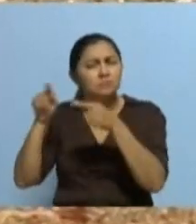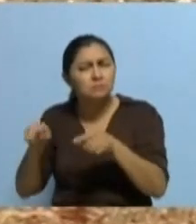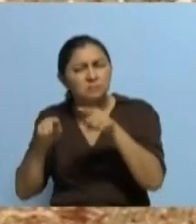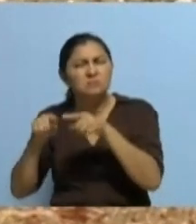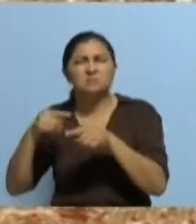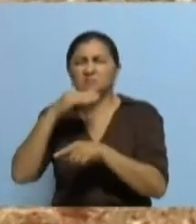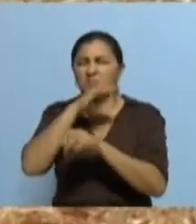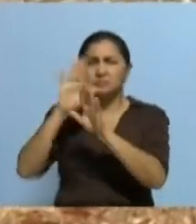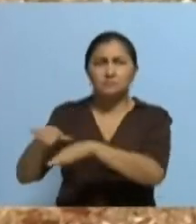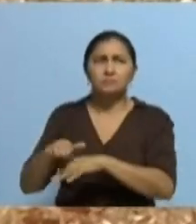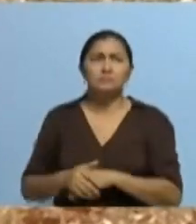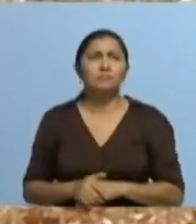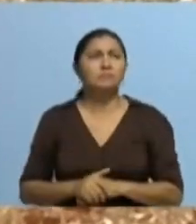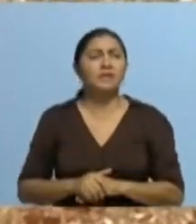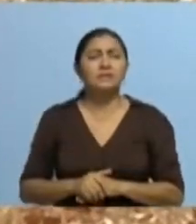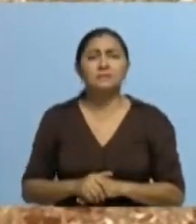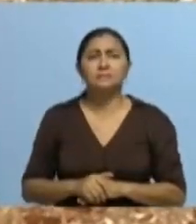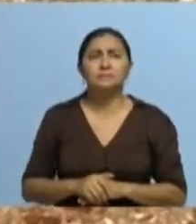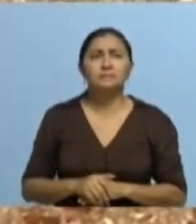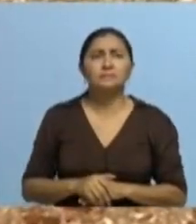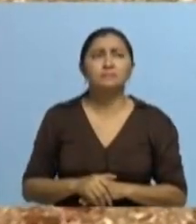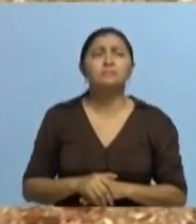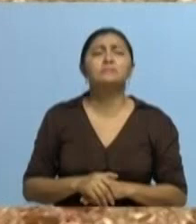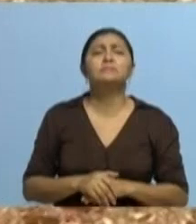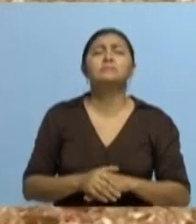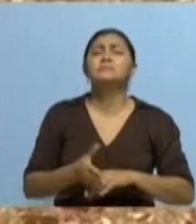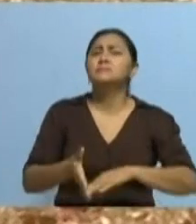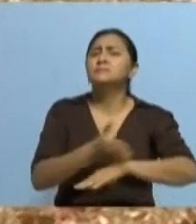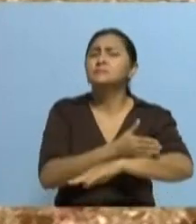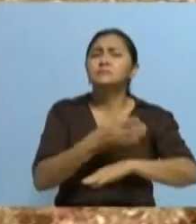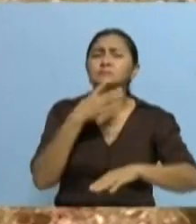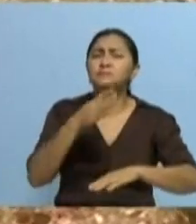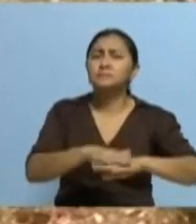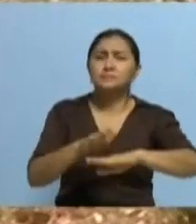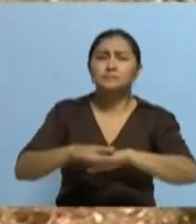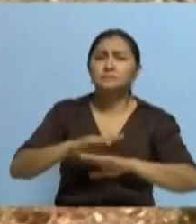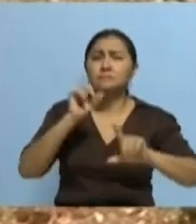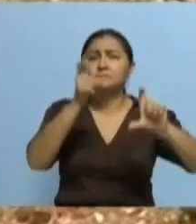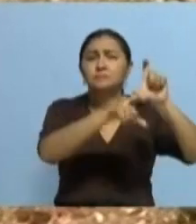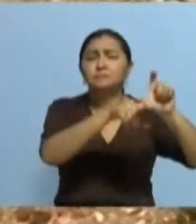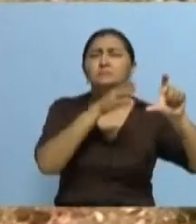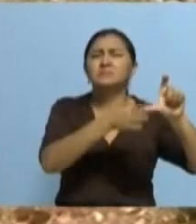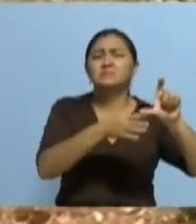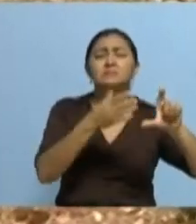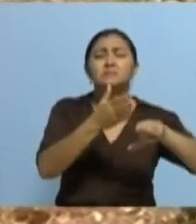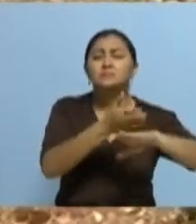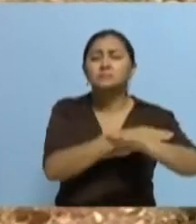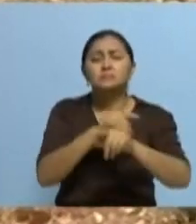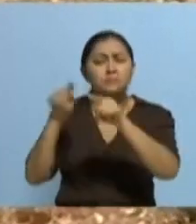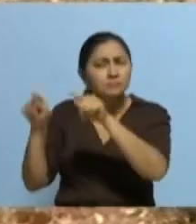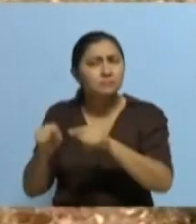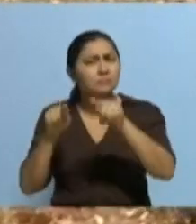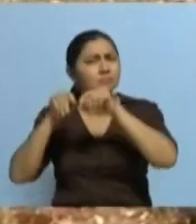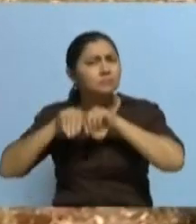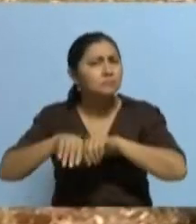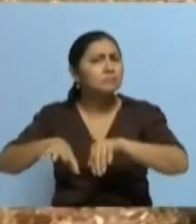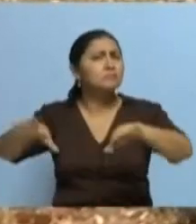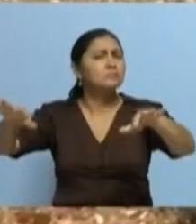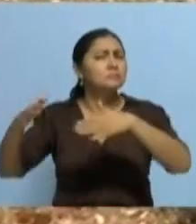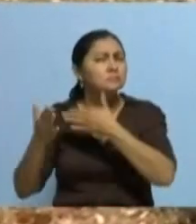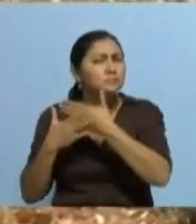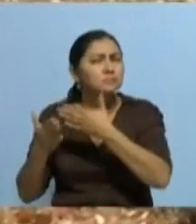Quiero informar a la opinión pública del departamento de La Guajira sobre unos audios que vienen circulando por las